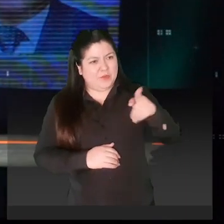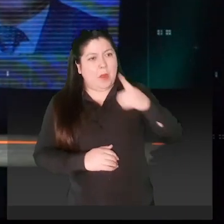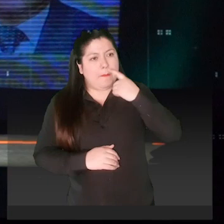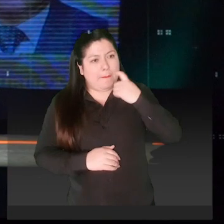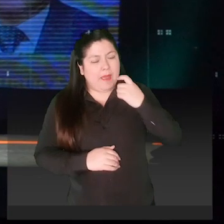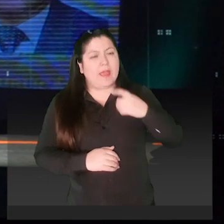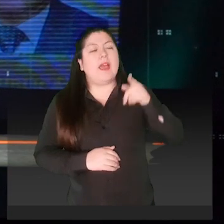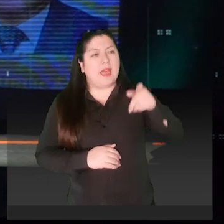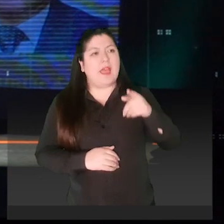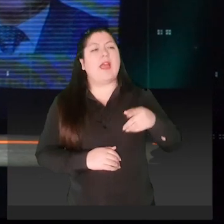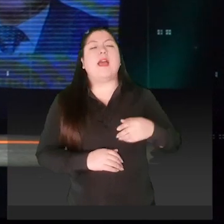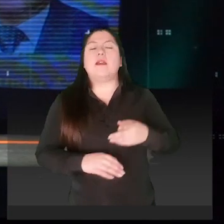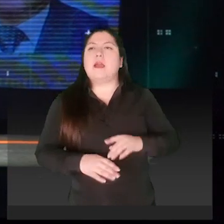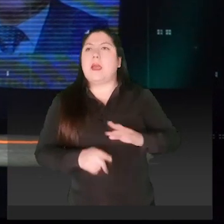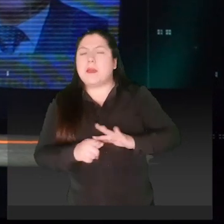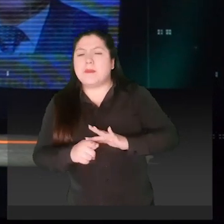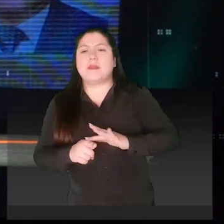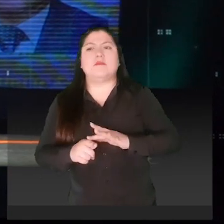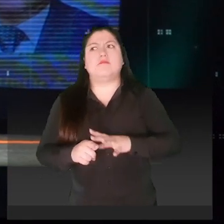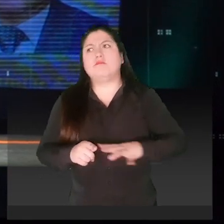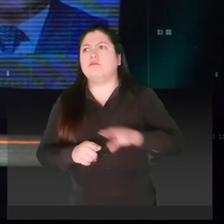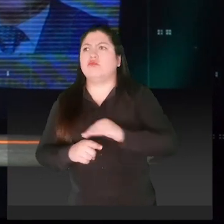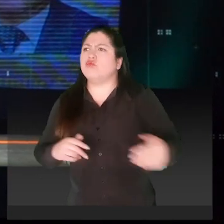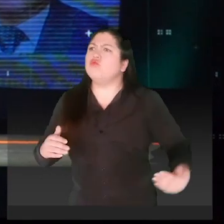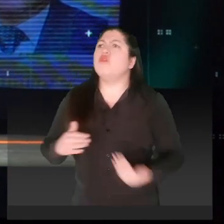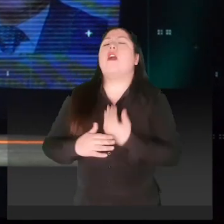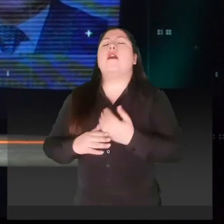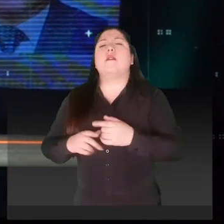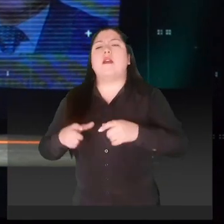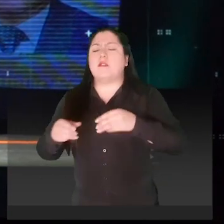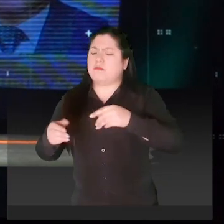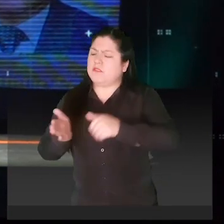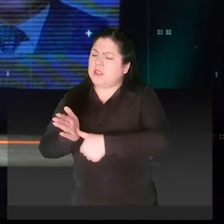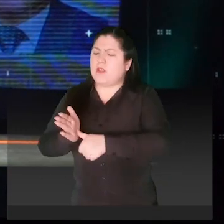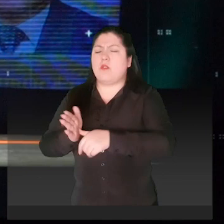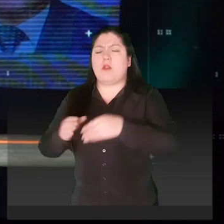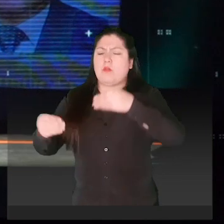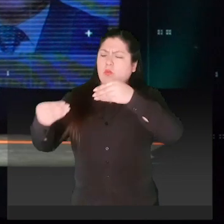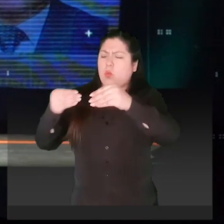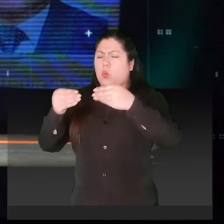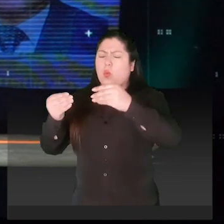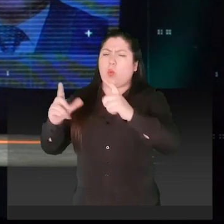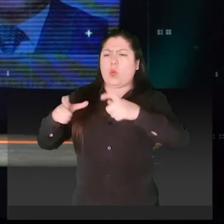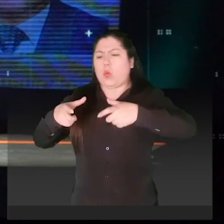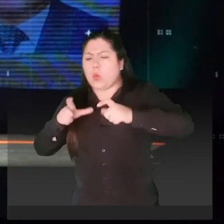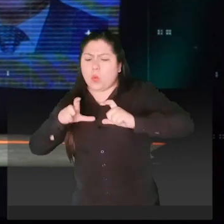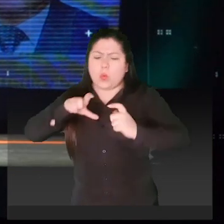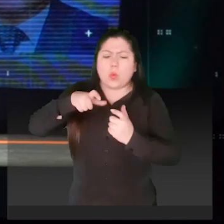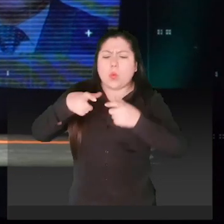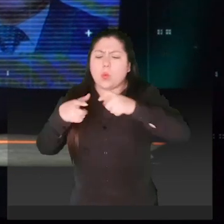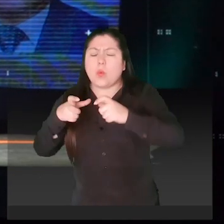cédula actual que mantenemos todos los colombianos. Una cédula con hologramas, una cédula a color, que cubre